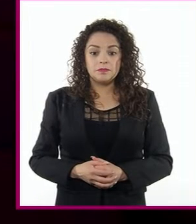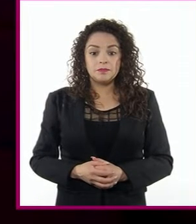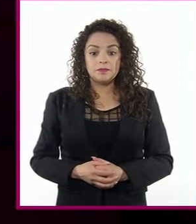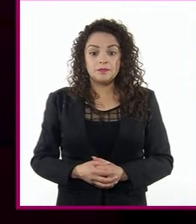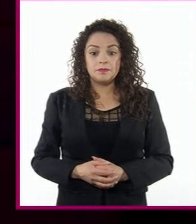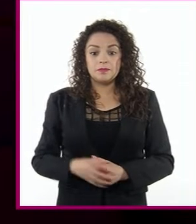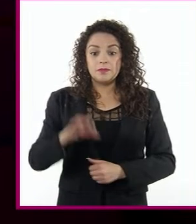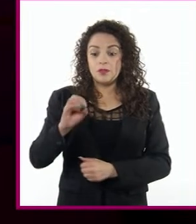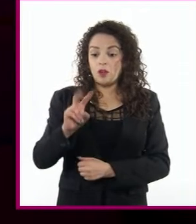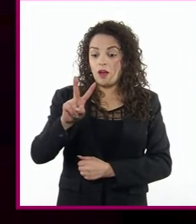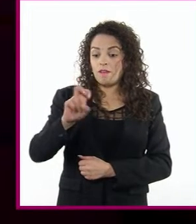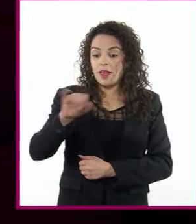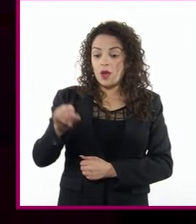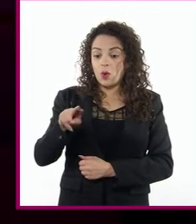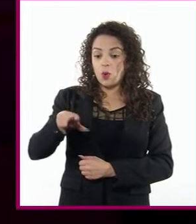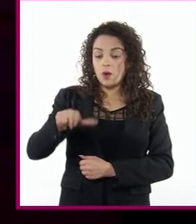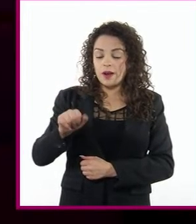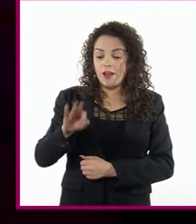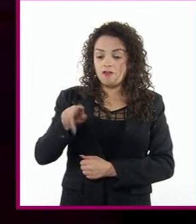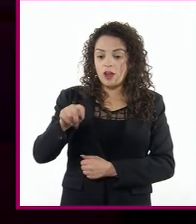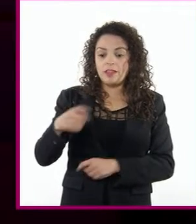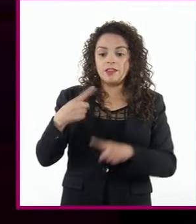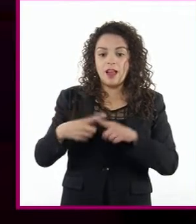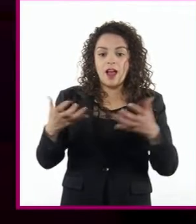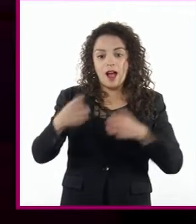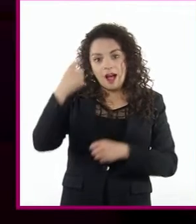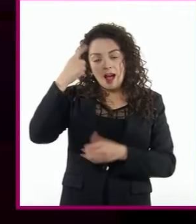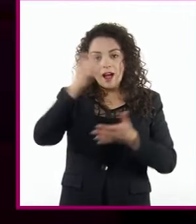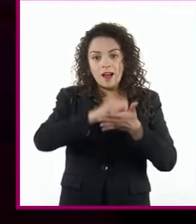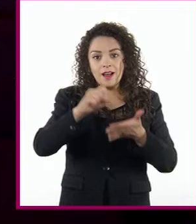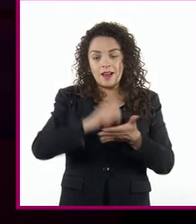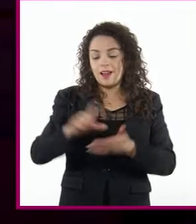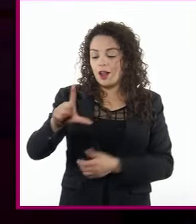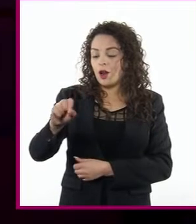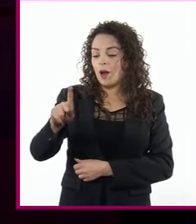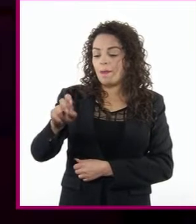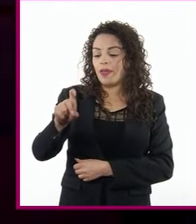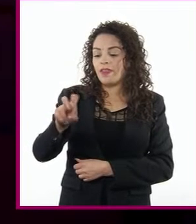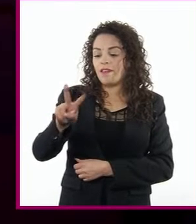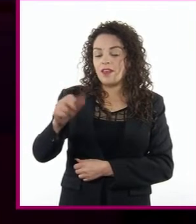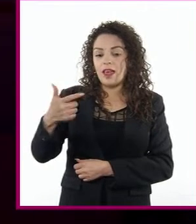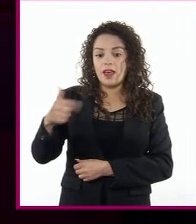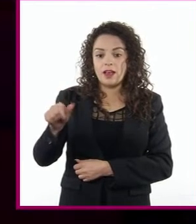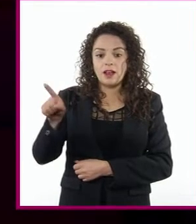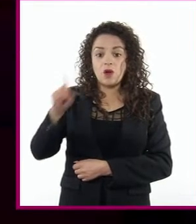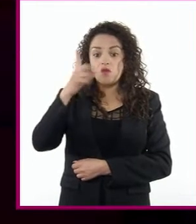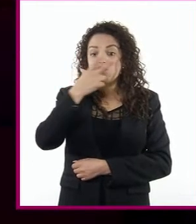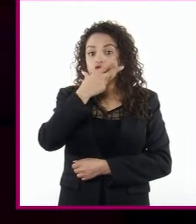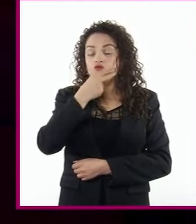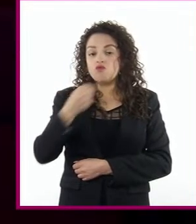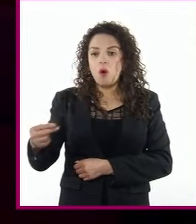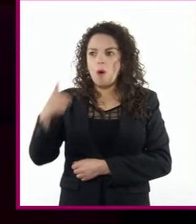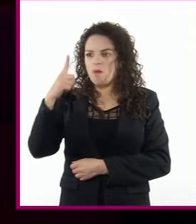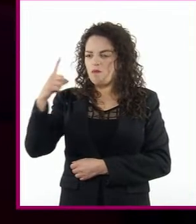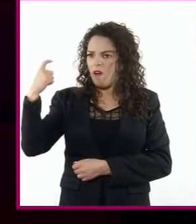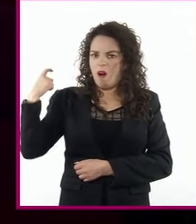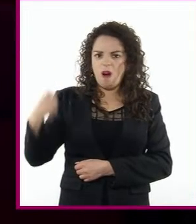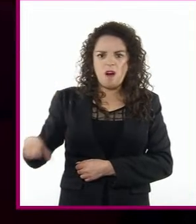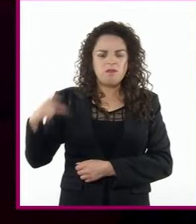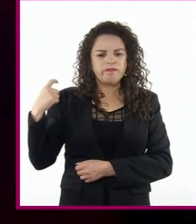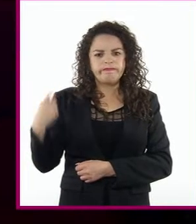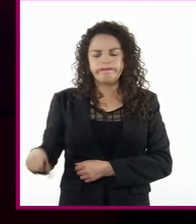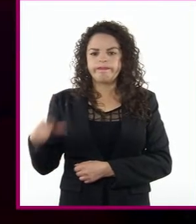Fuente Ovejuna, de Lope de Vega. Ella fue violentada por un hombre poderoso.